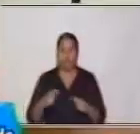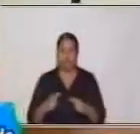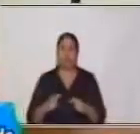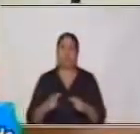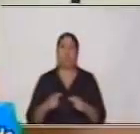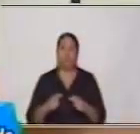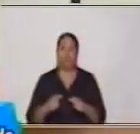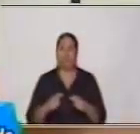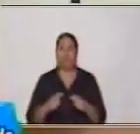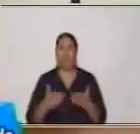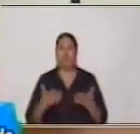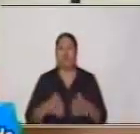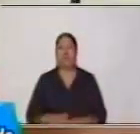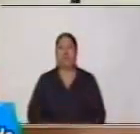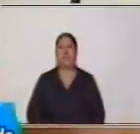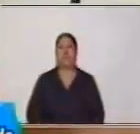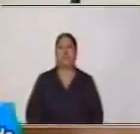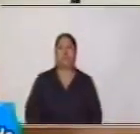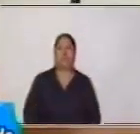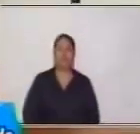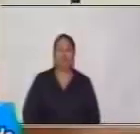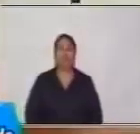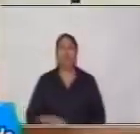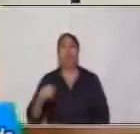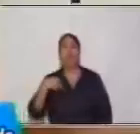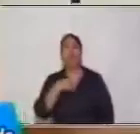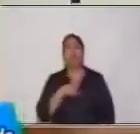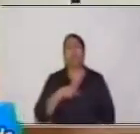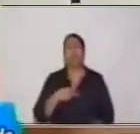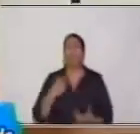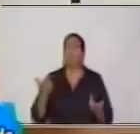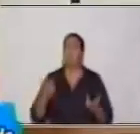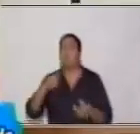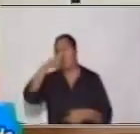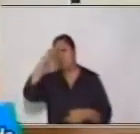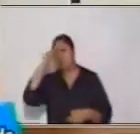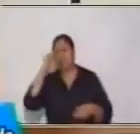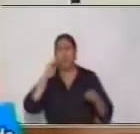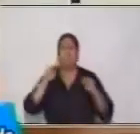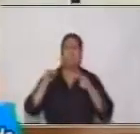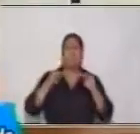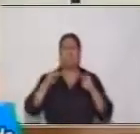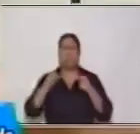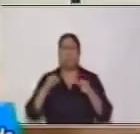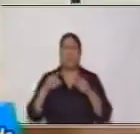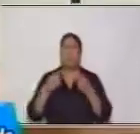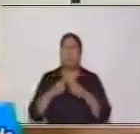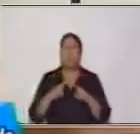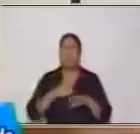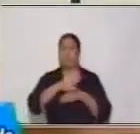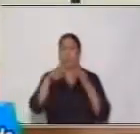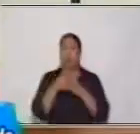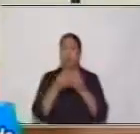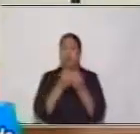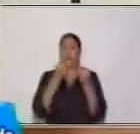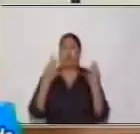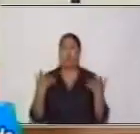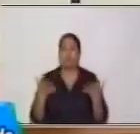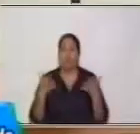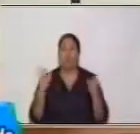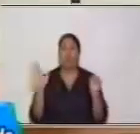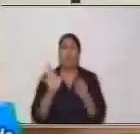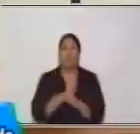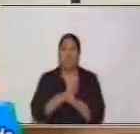Hemos trabajado métodos en los cuales toda la numeración que trabajamos es entera. El programa